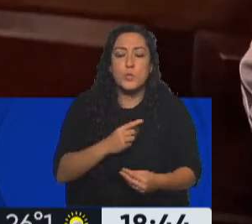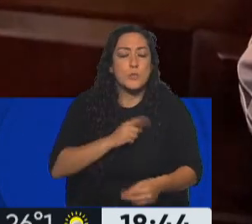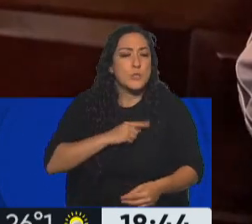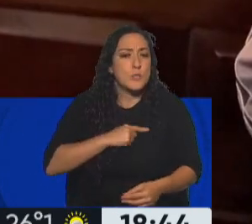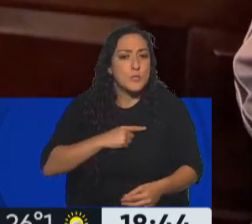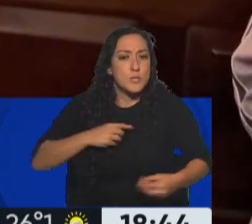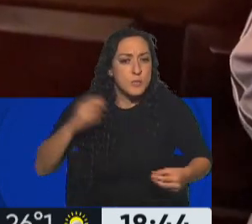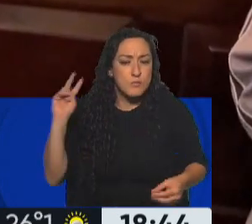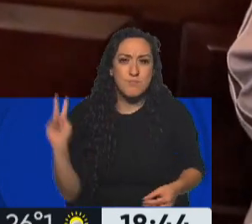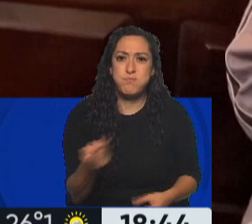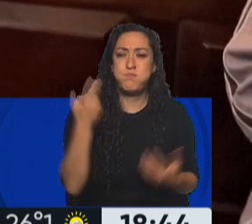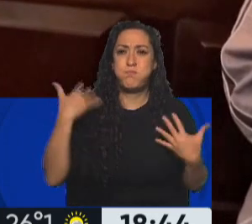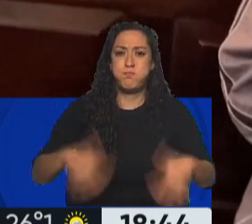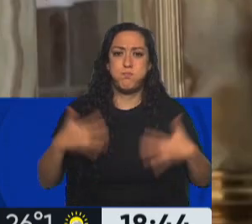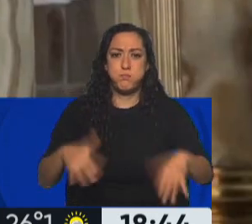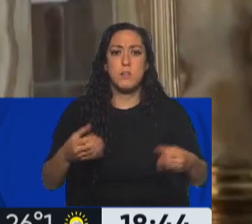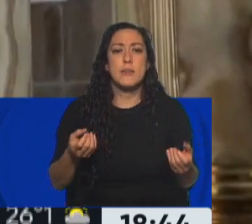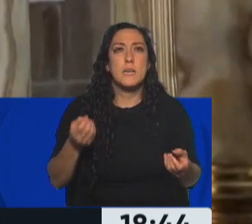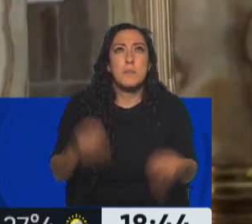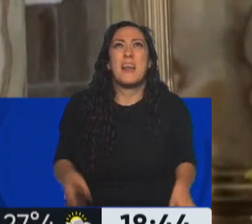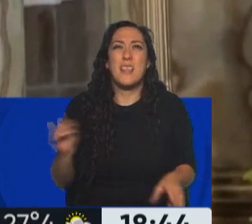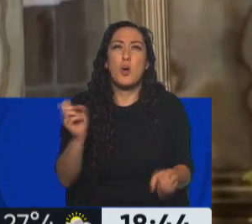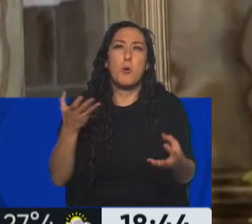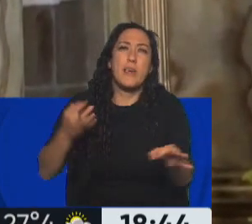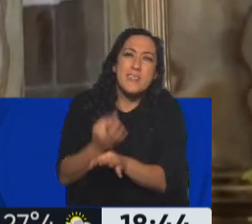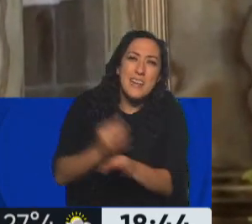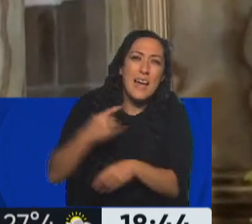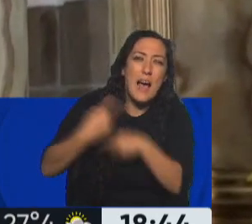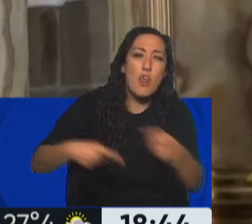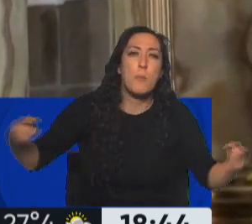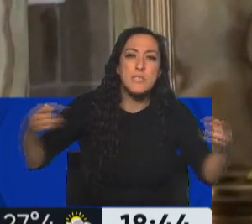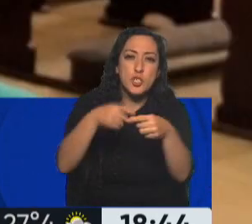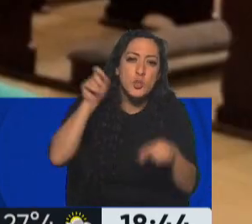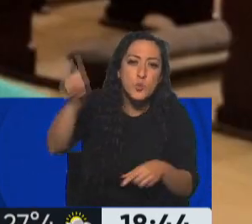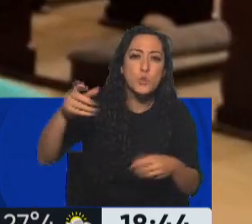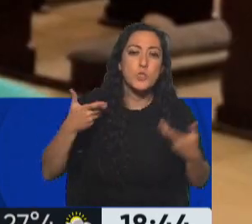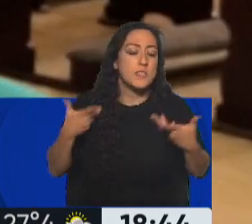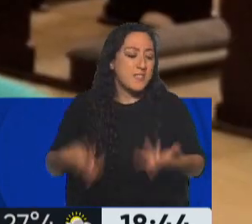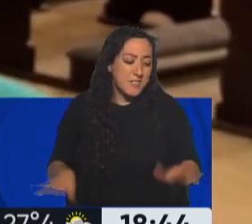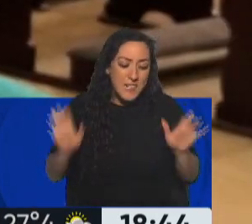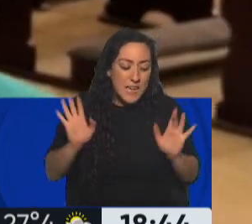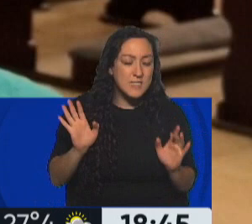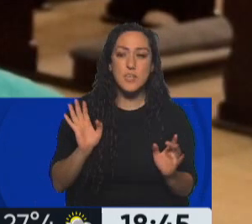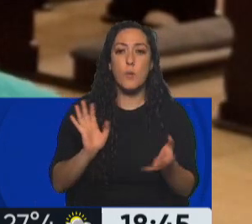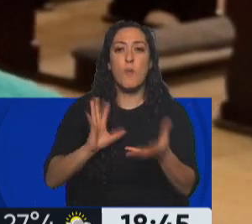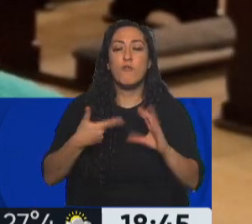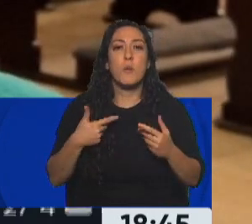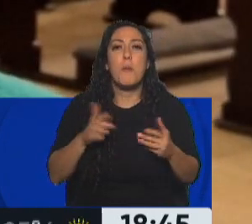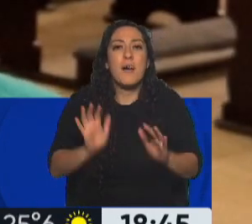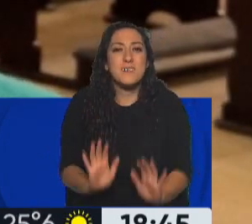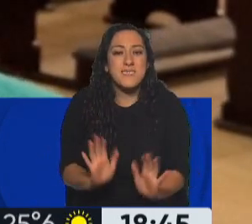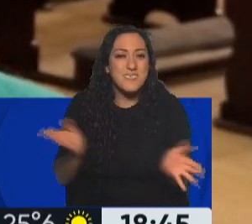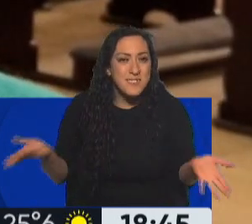no pérdida, porque también deja su legado, ¿verdad? Toda esa misión que él tuvo, su sencillez, su pobreza,